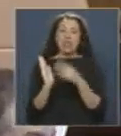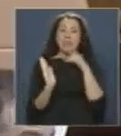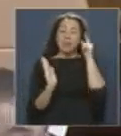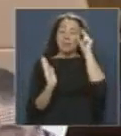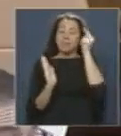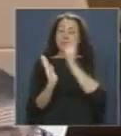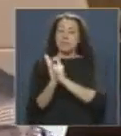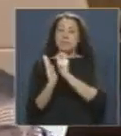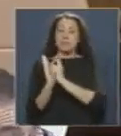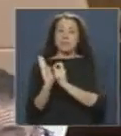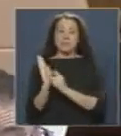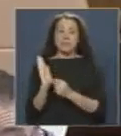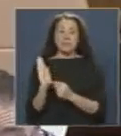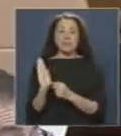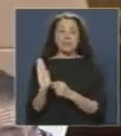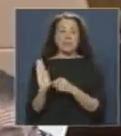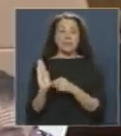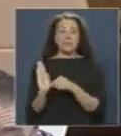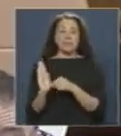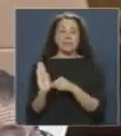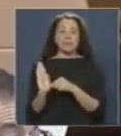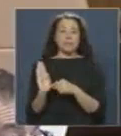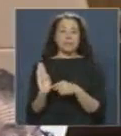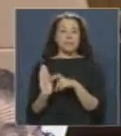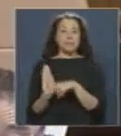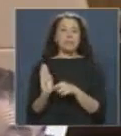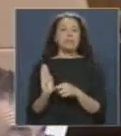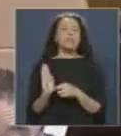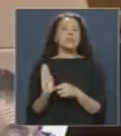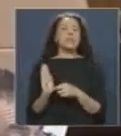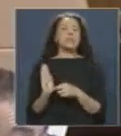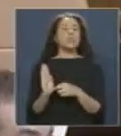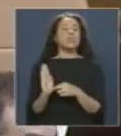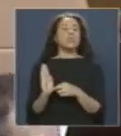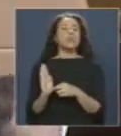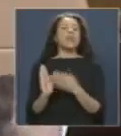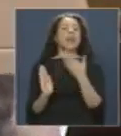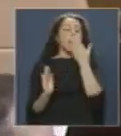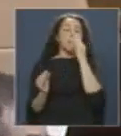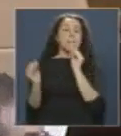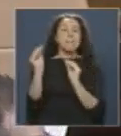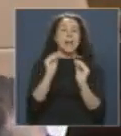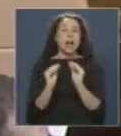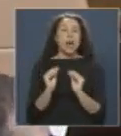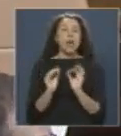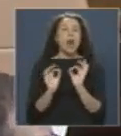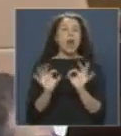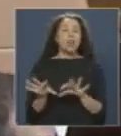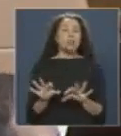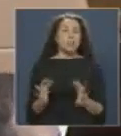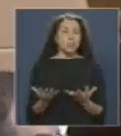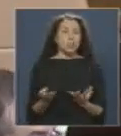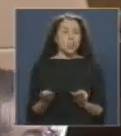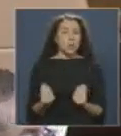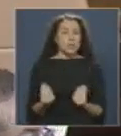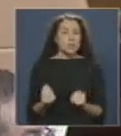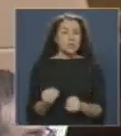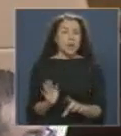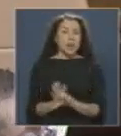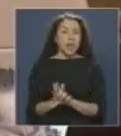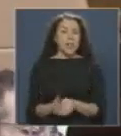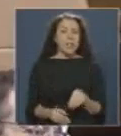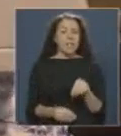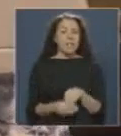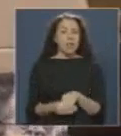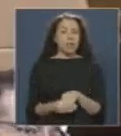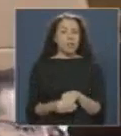autor de esta indicación, que tiene que ver con un perfeccionamiento muy necesario a nuestra ley de